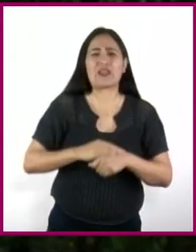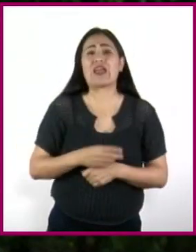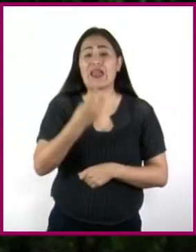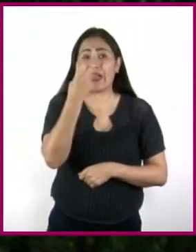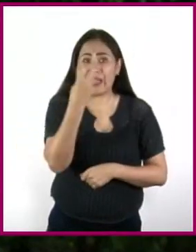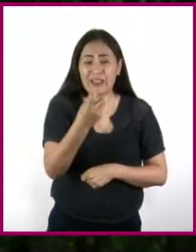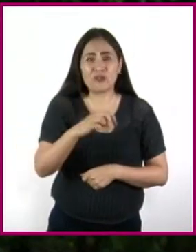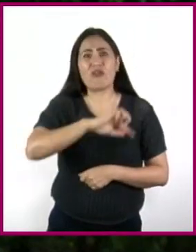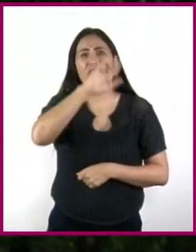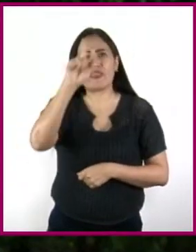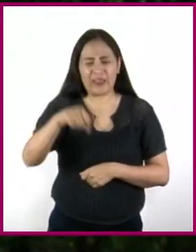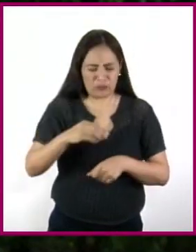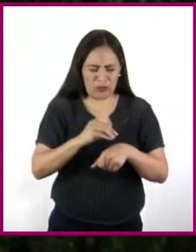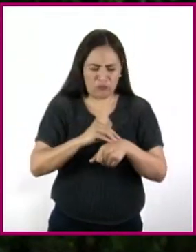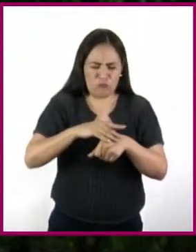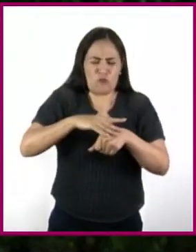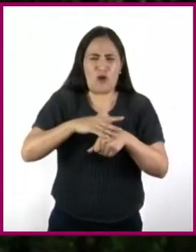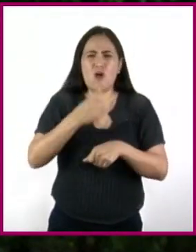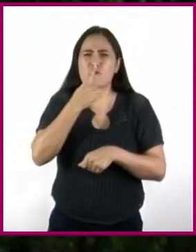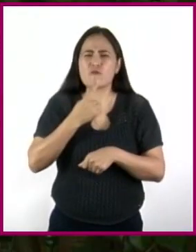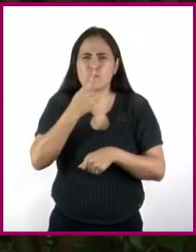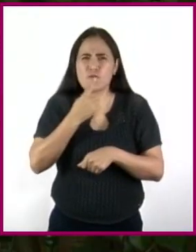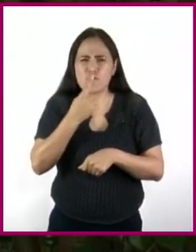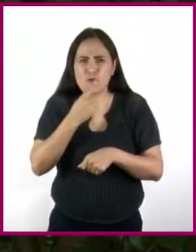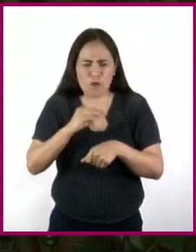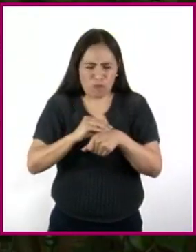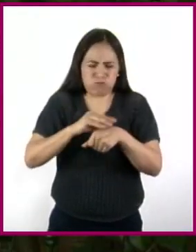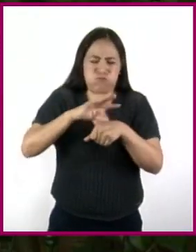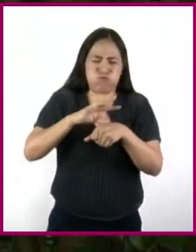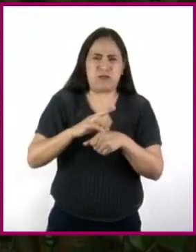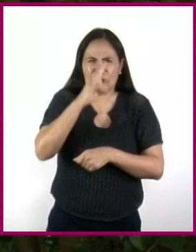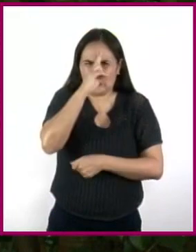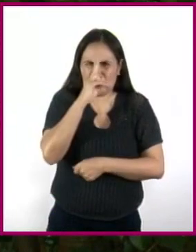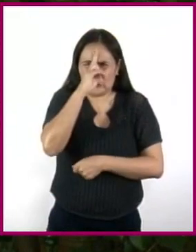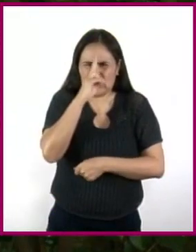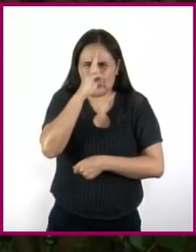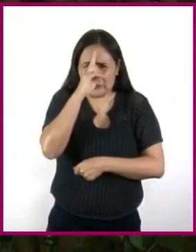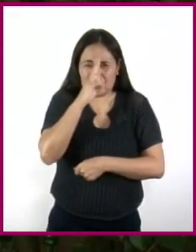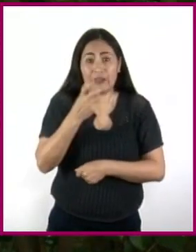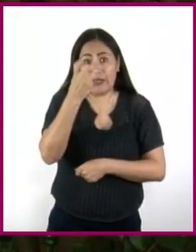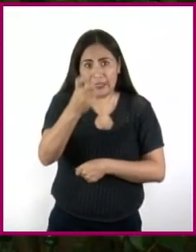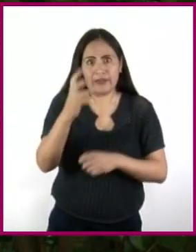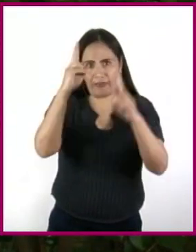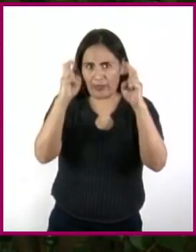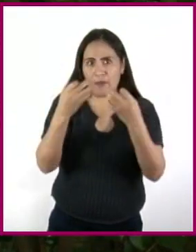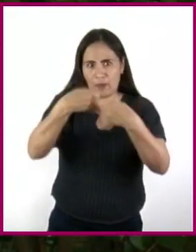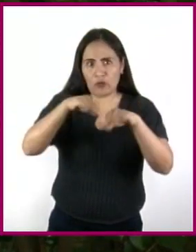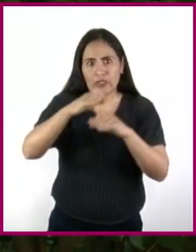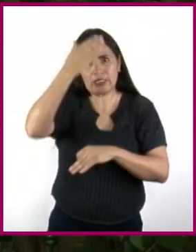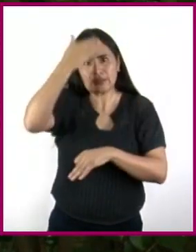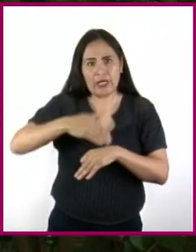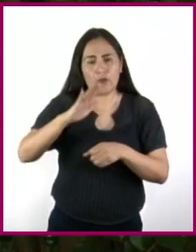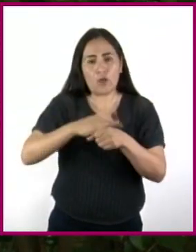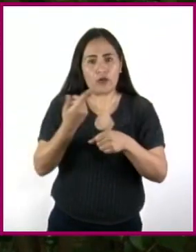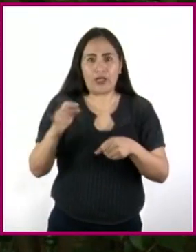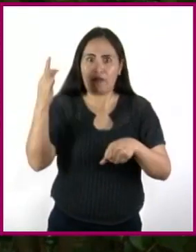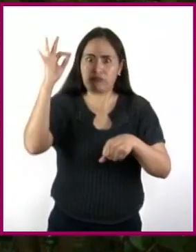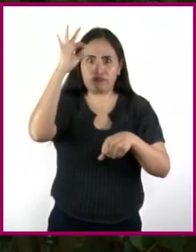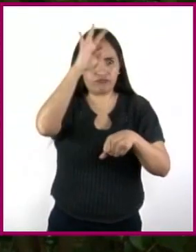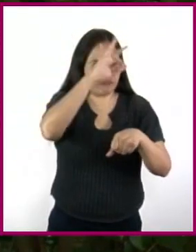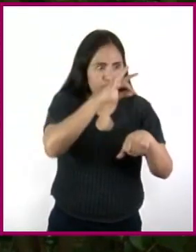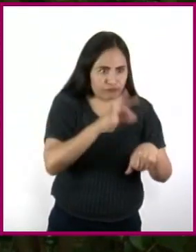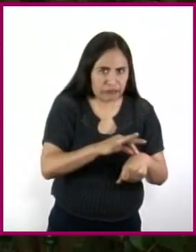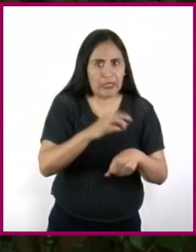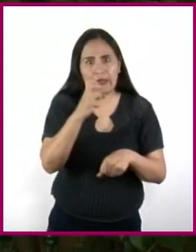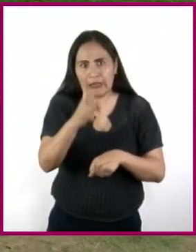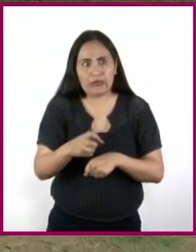reacción de enrojecimiento, hinchazón y comezón en la piel. Creo que es importante saber sobre el tema, ya que los mosquitos son insectos con los que convivimos